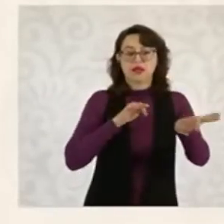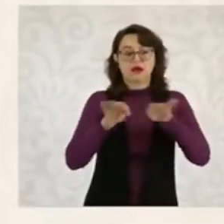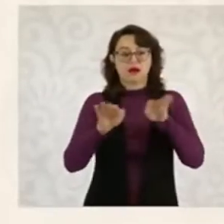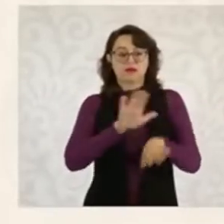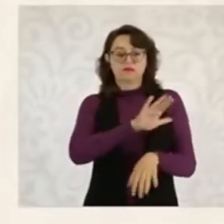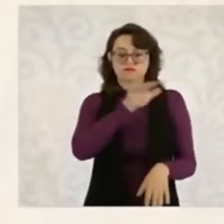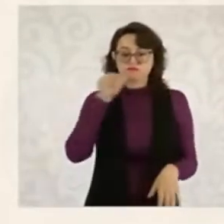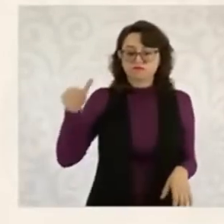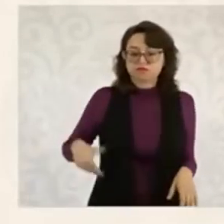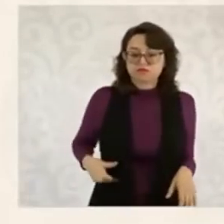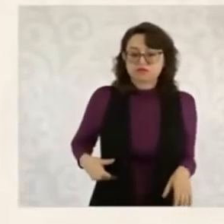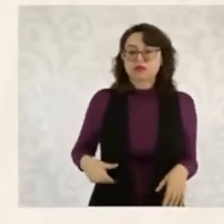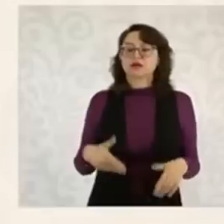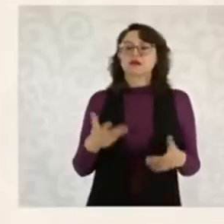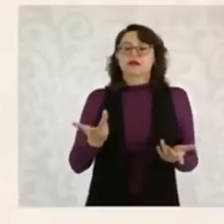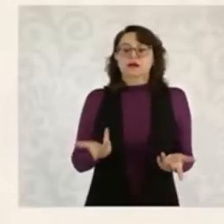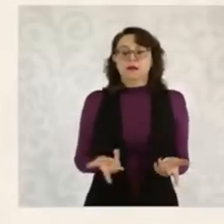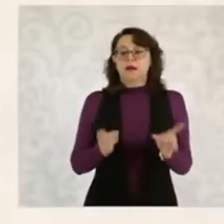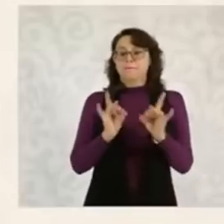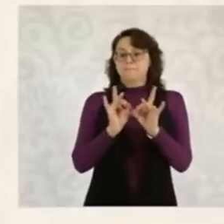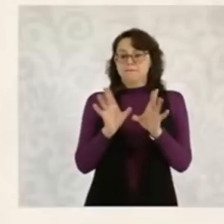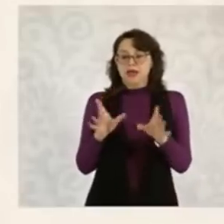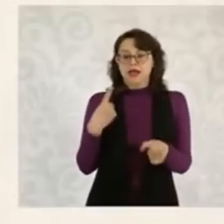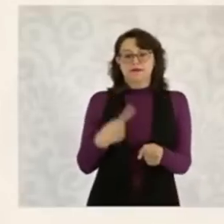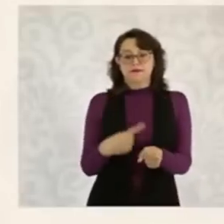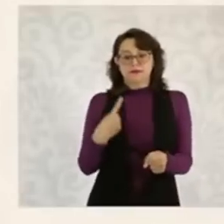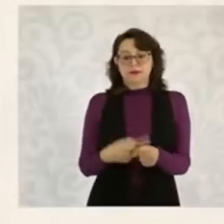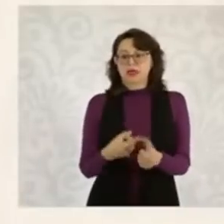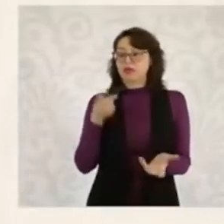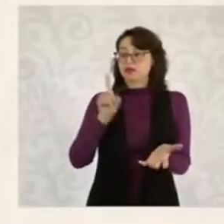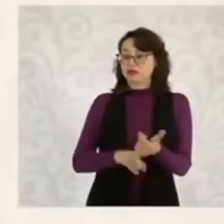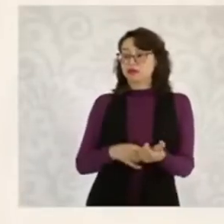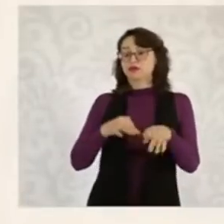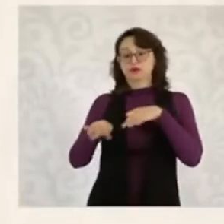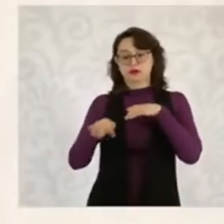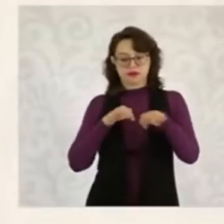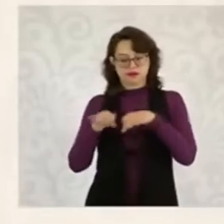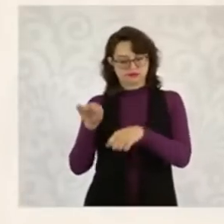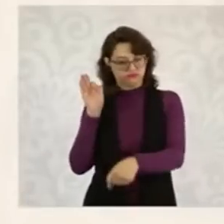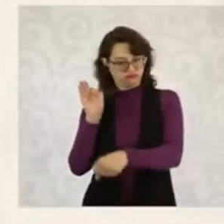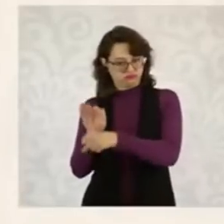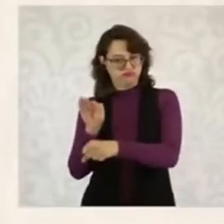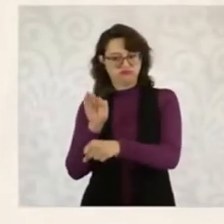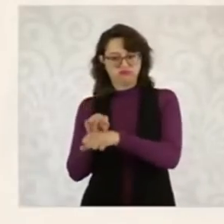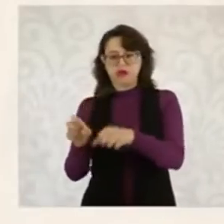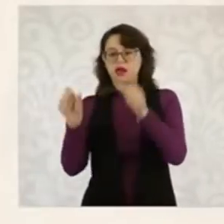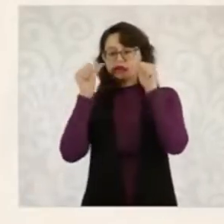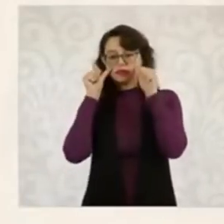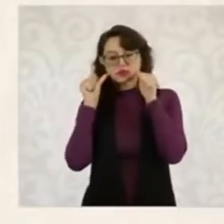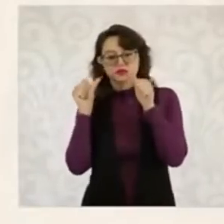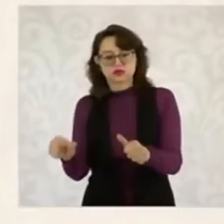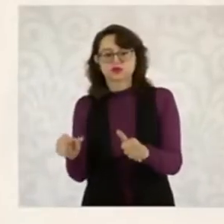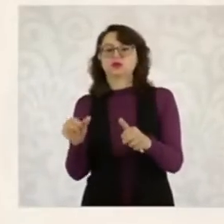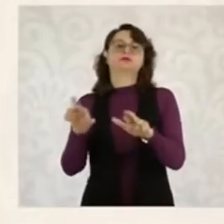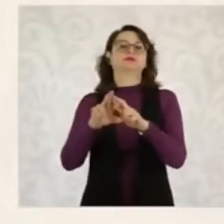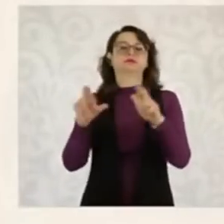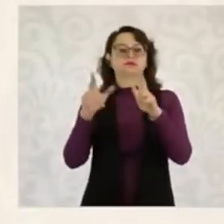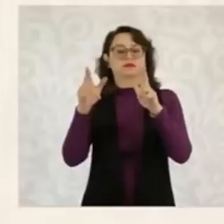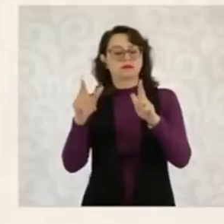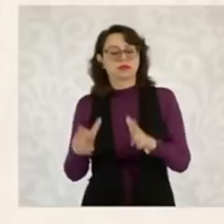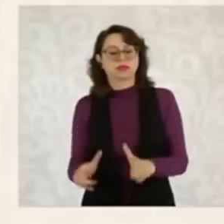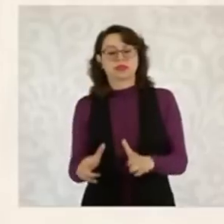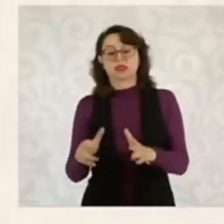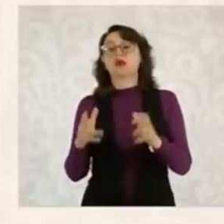trabajo, esto es por si sufren un accidente o enfermedad mientras están trabajando, recibirán atención médica, rehabilitación y